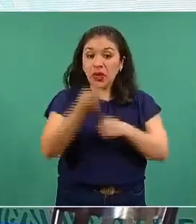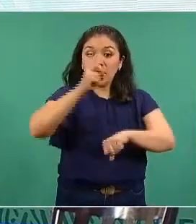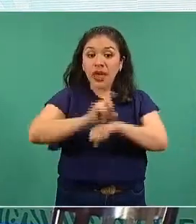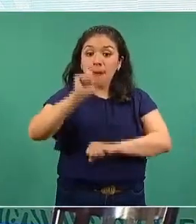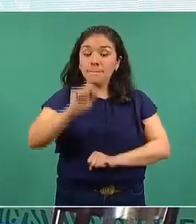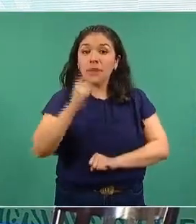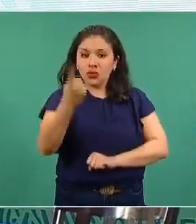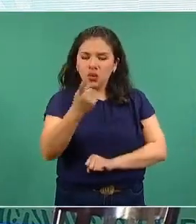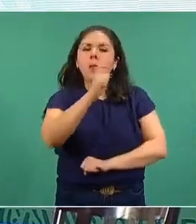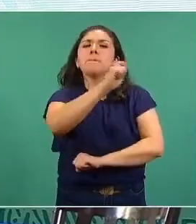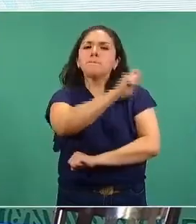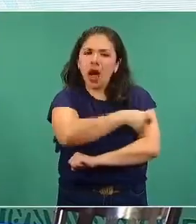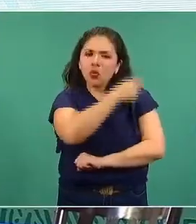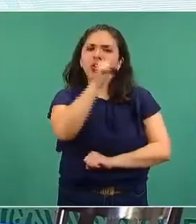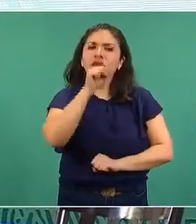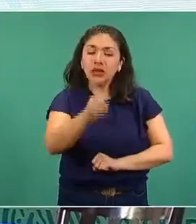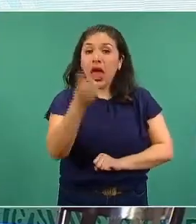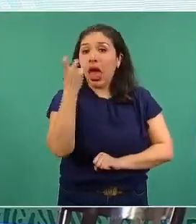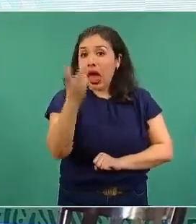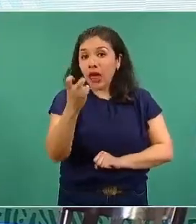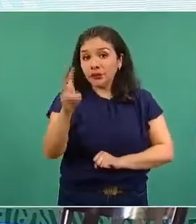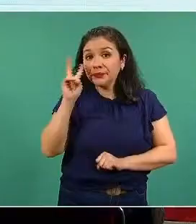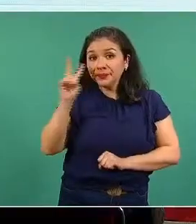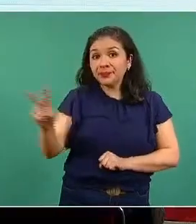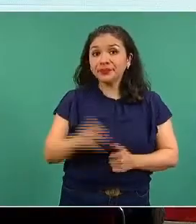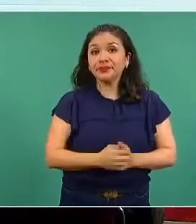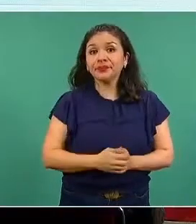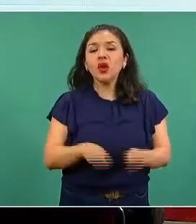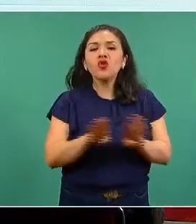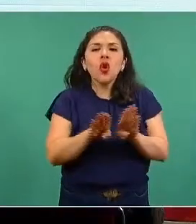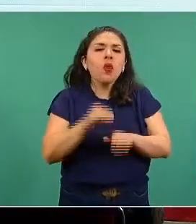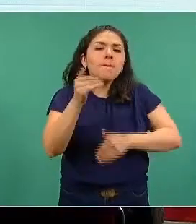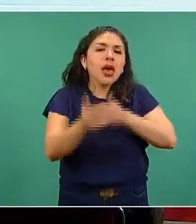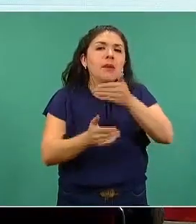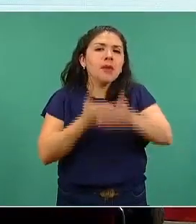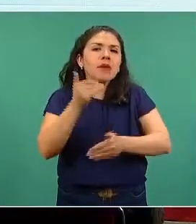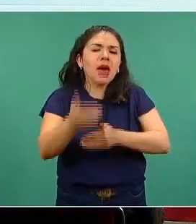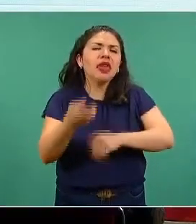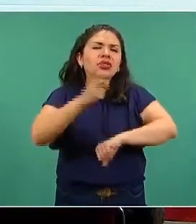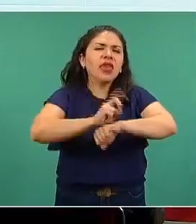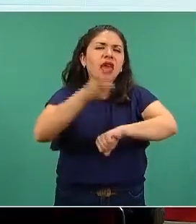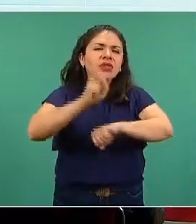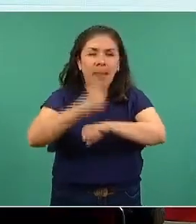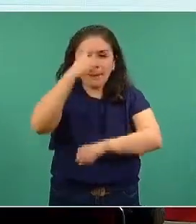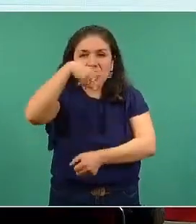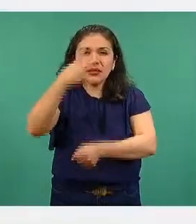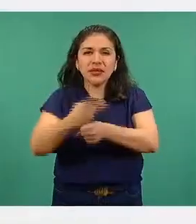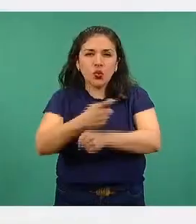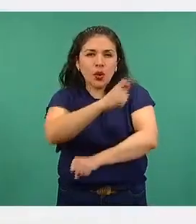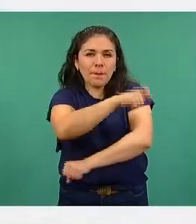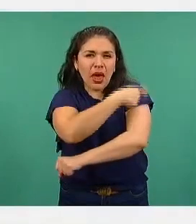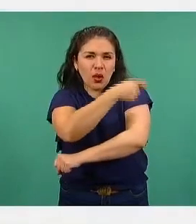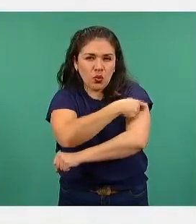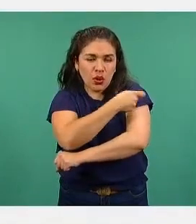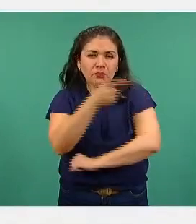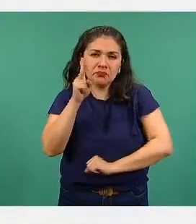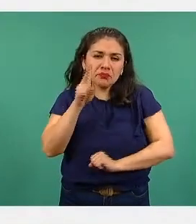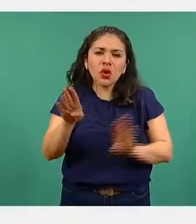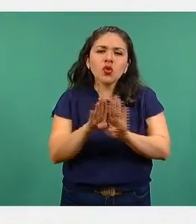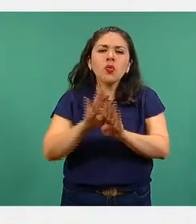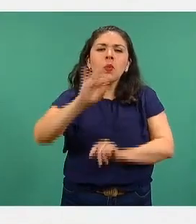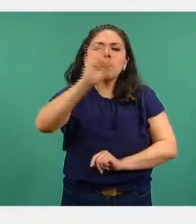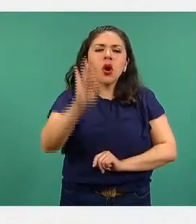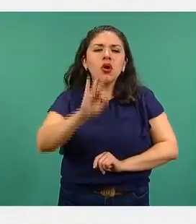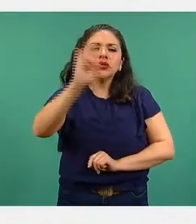se vacuna. Y aquí está el progreso que iremos viendo cada día de estas segundas dosis y se muestra en forma de